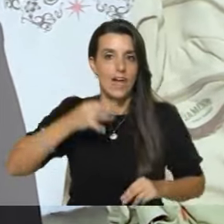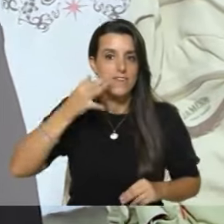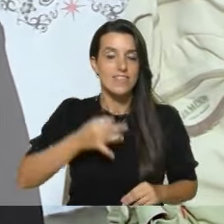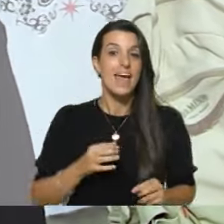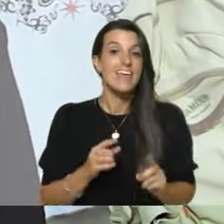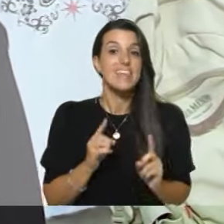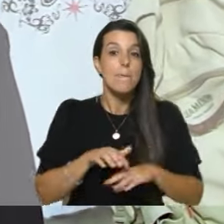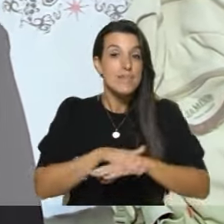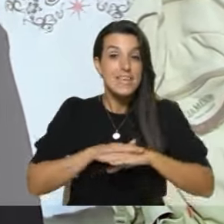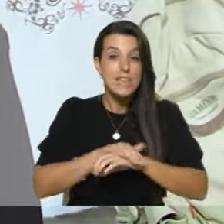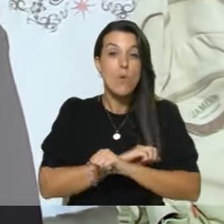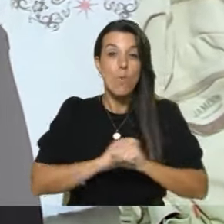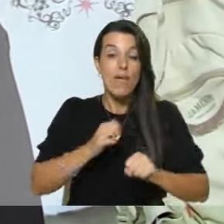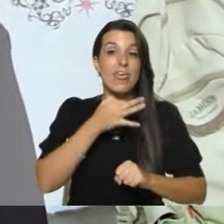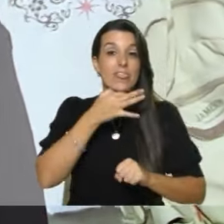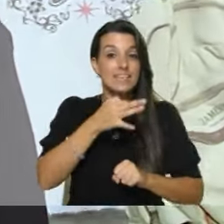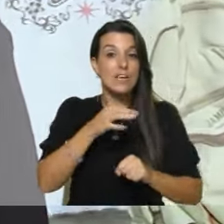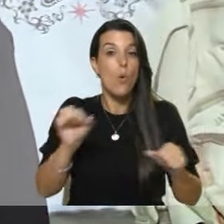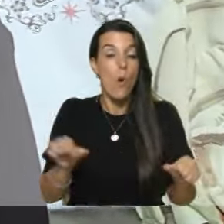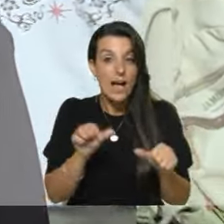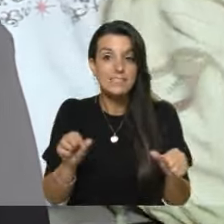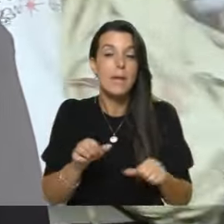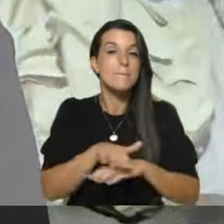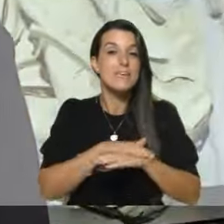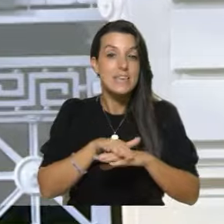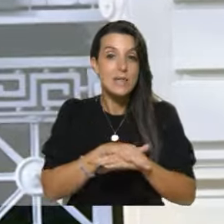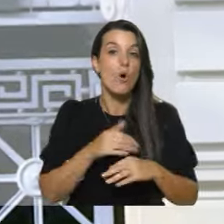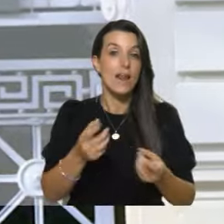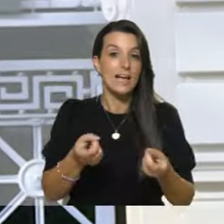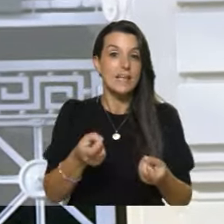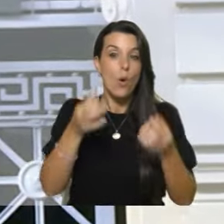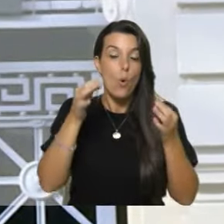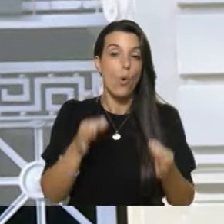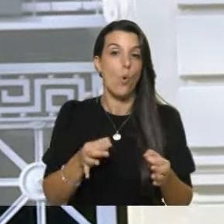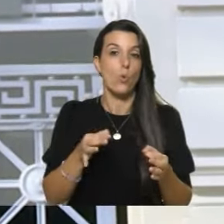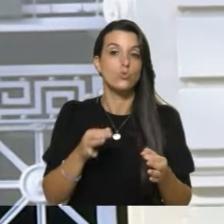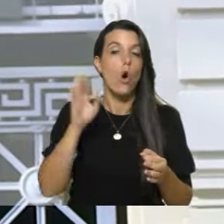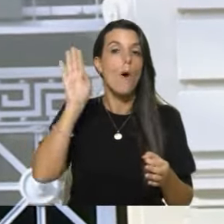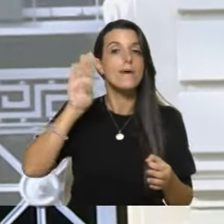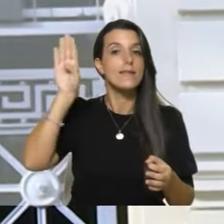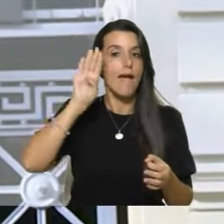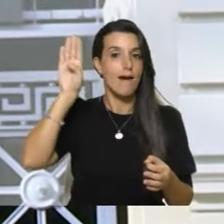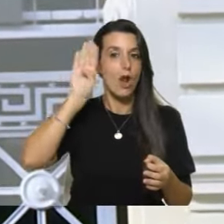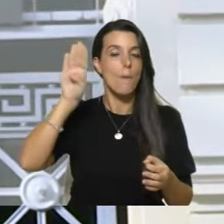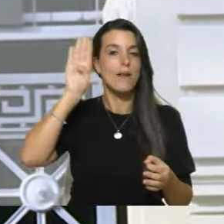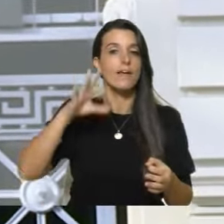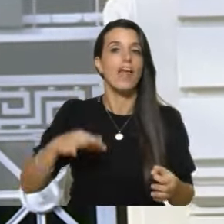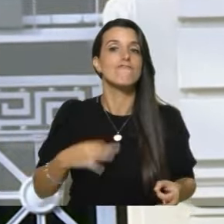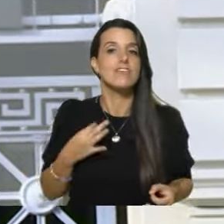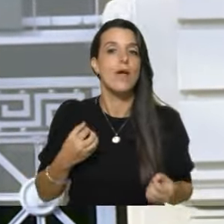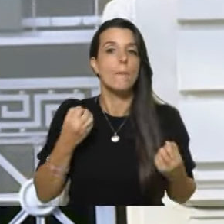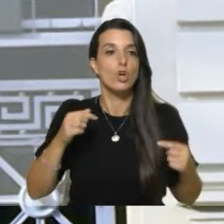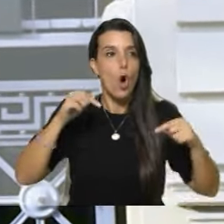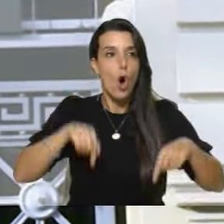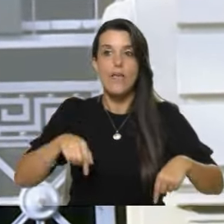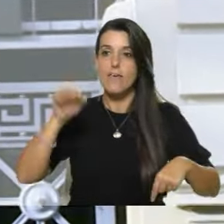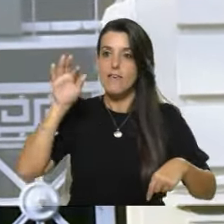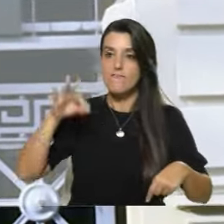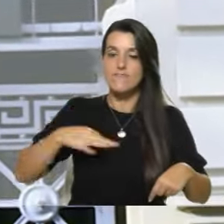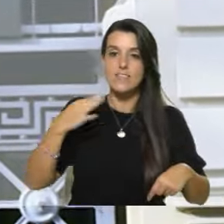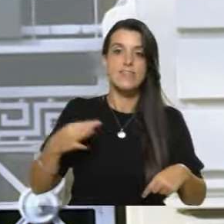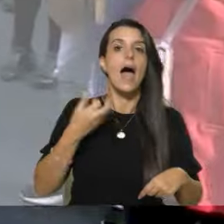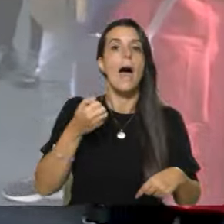lo mínimo que podíamos hacer, lo mínimo que debemos hacer es precisamente homenajear la vida, porque hoy estamos honrando la vida de